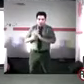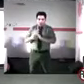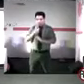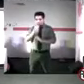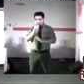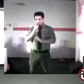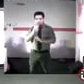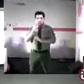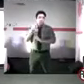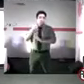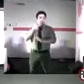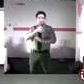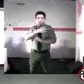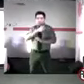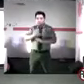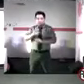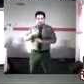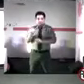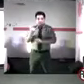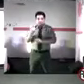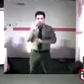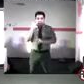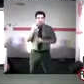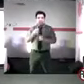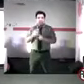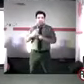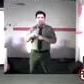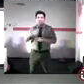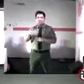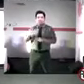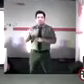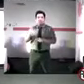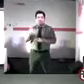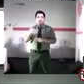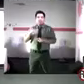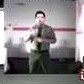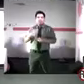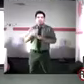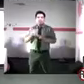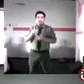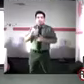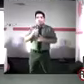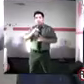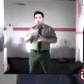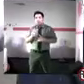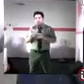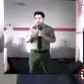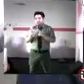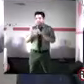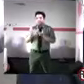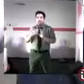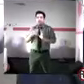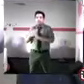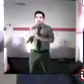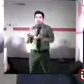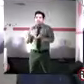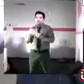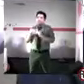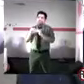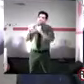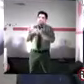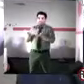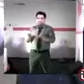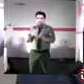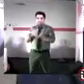la Fiscalía General de Justicia está en manos de cabecistas, el Poder Judicial está totalmente en manos de cabecistas, y bueno,